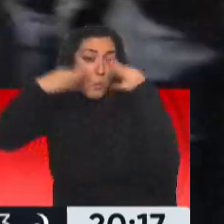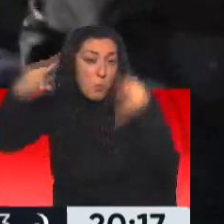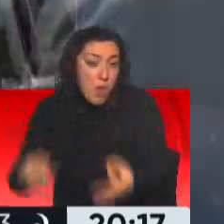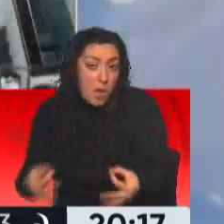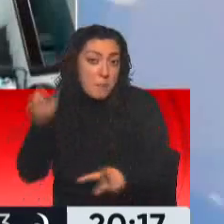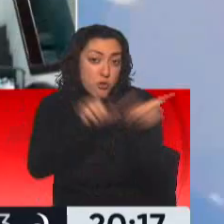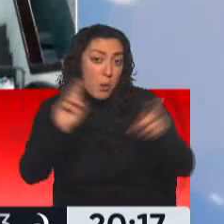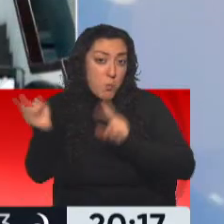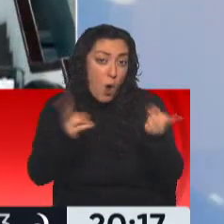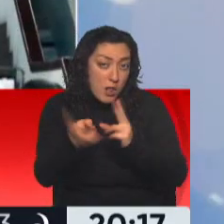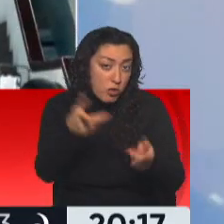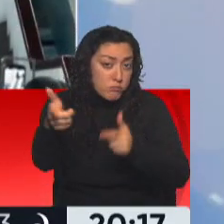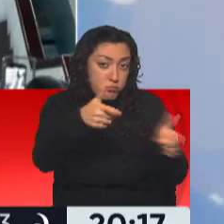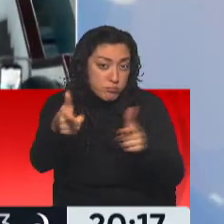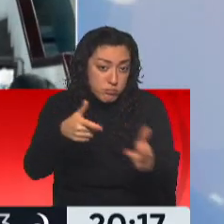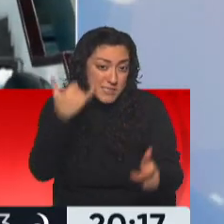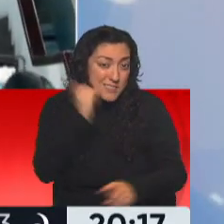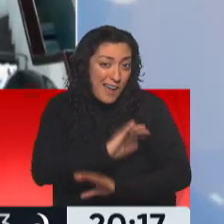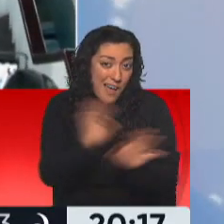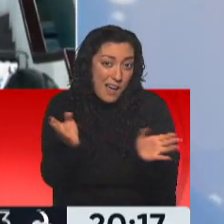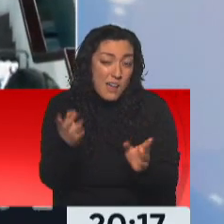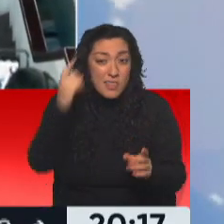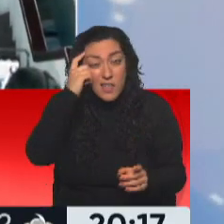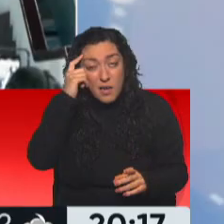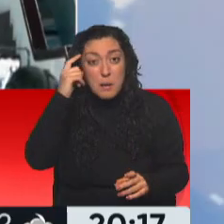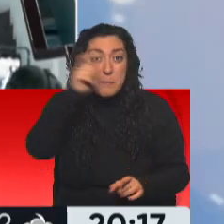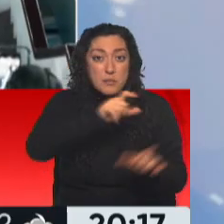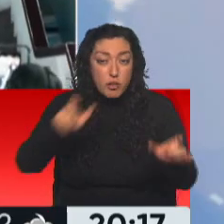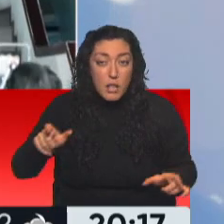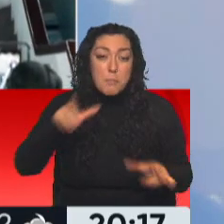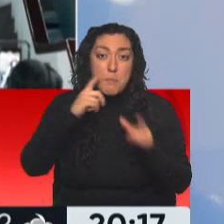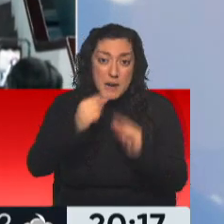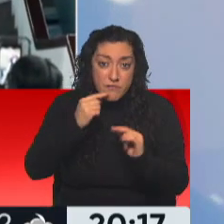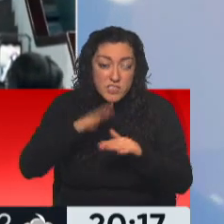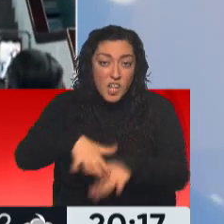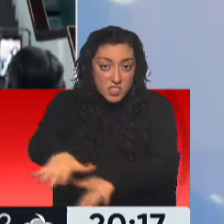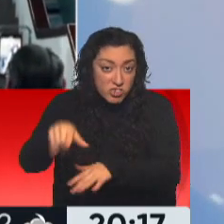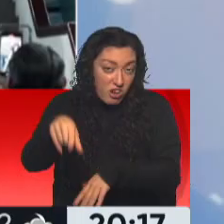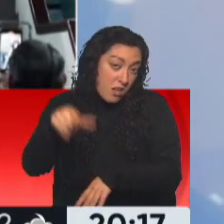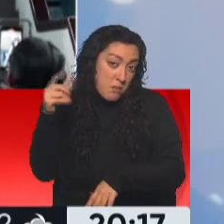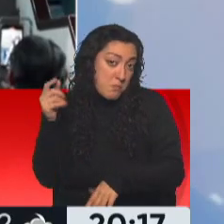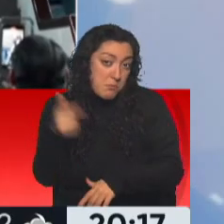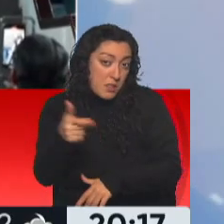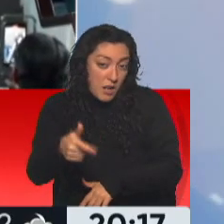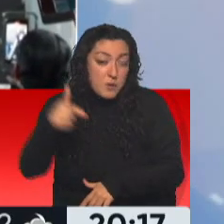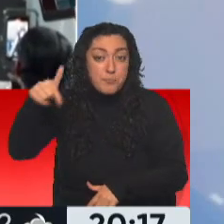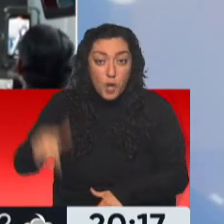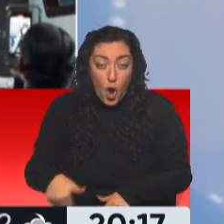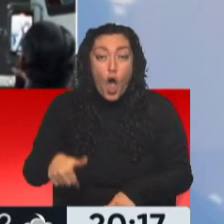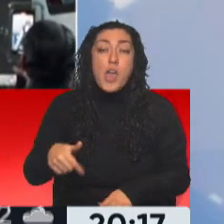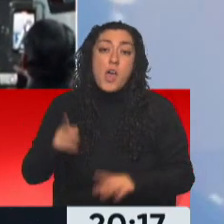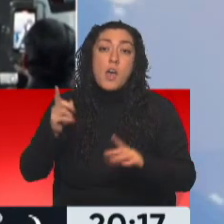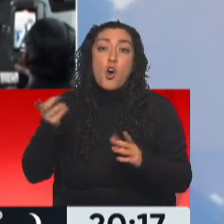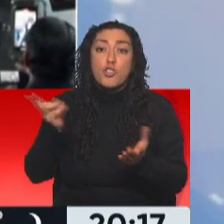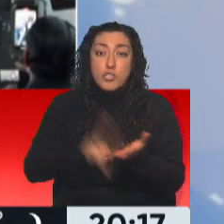Ya Maduro y su gente han asesinado a 10 personas en las manifestaciones que se han hecho. Maduro hoy mismo está